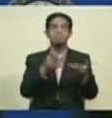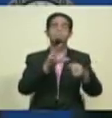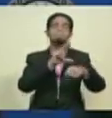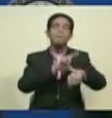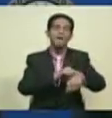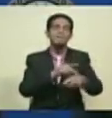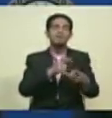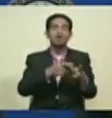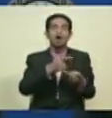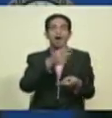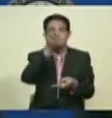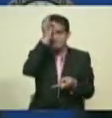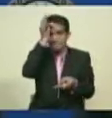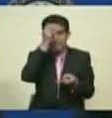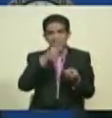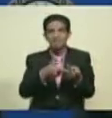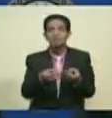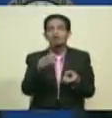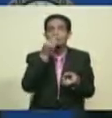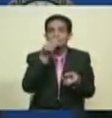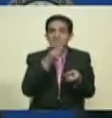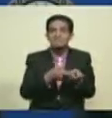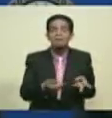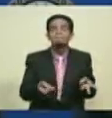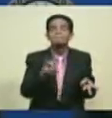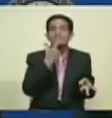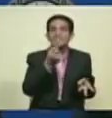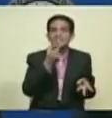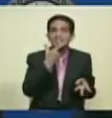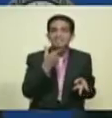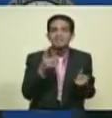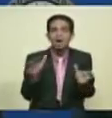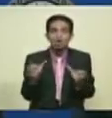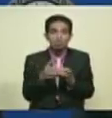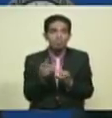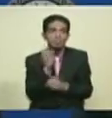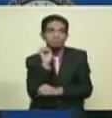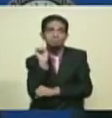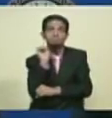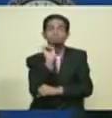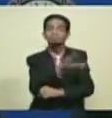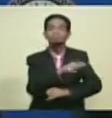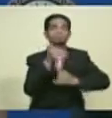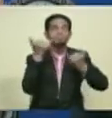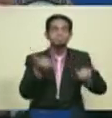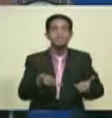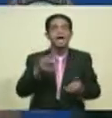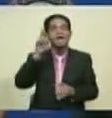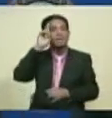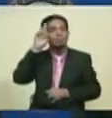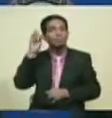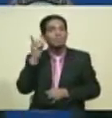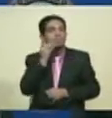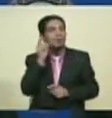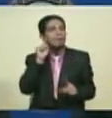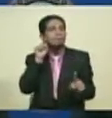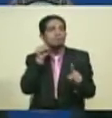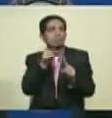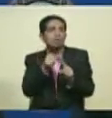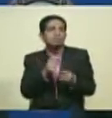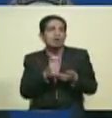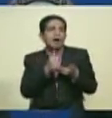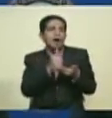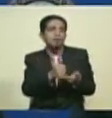enfermeras, alimentos, medicina, equipos médicos para ser enviados inmediatamente a República Dominicana con el propósito humanitario